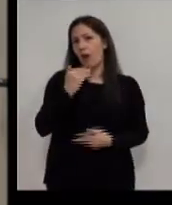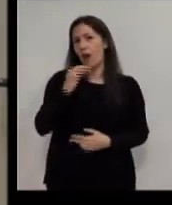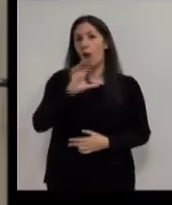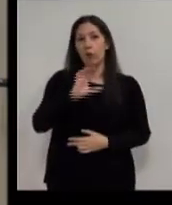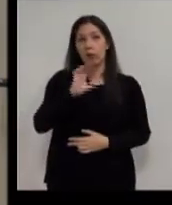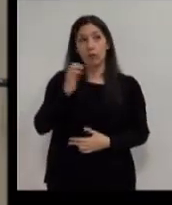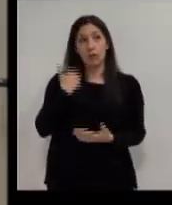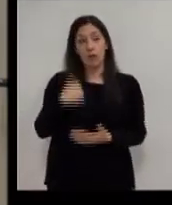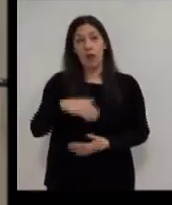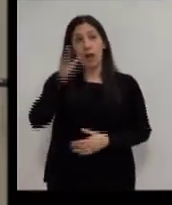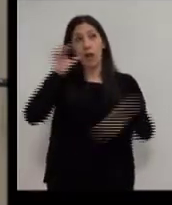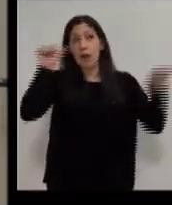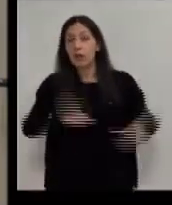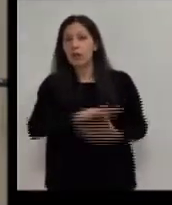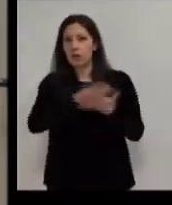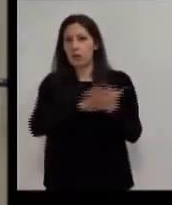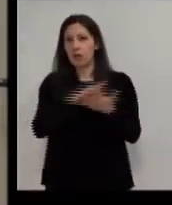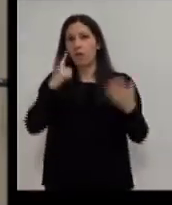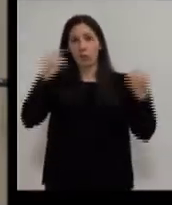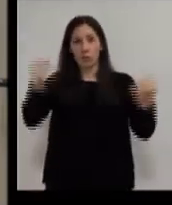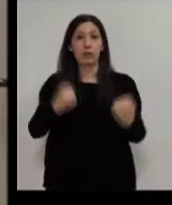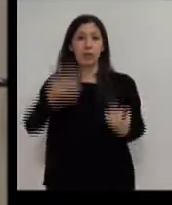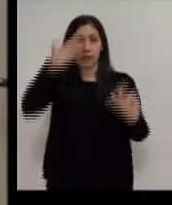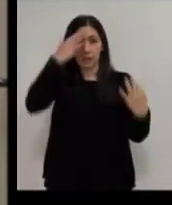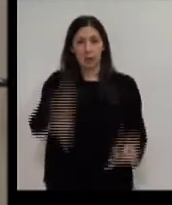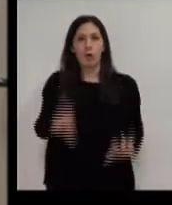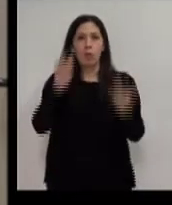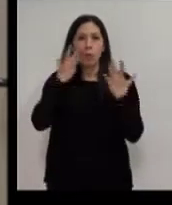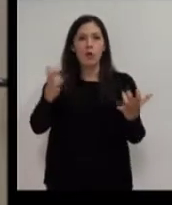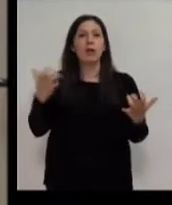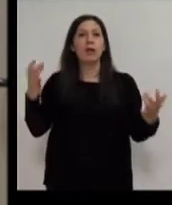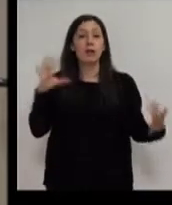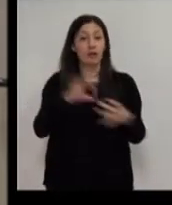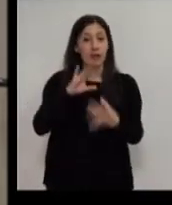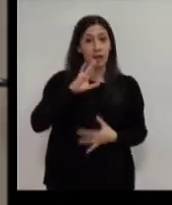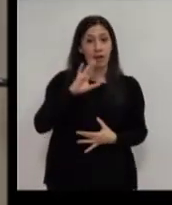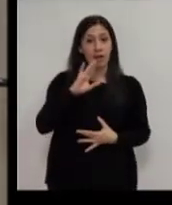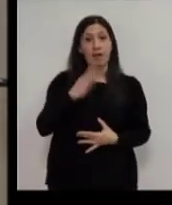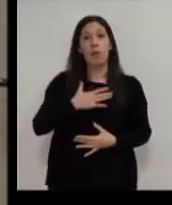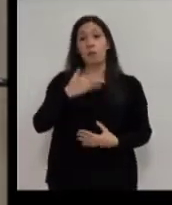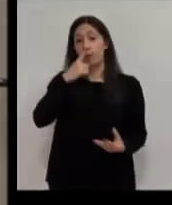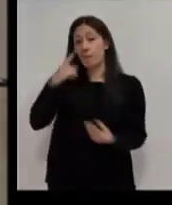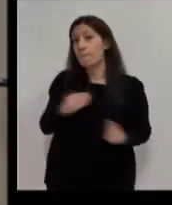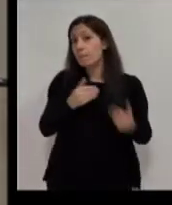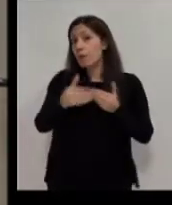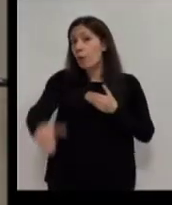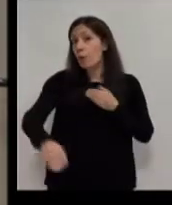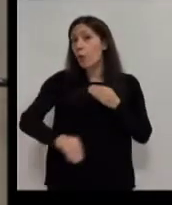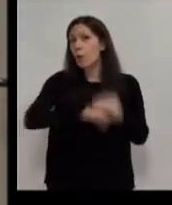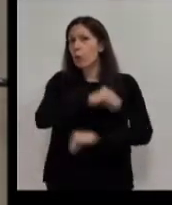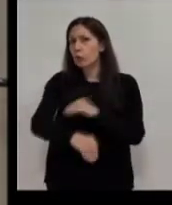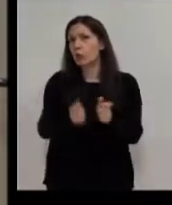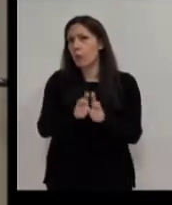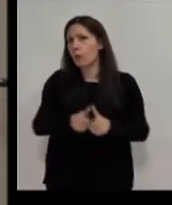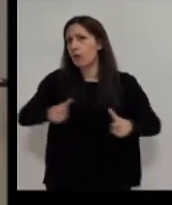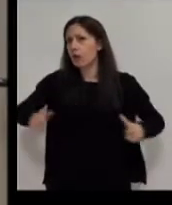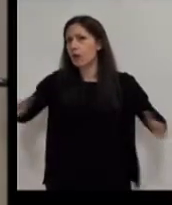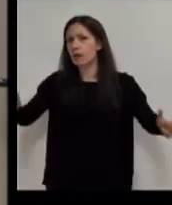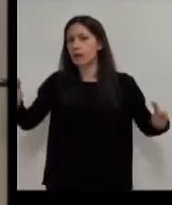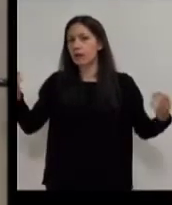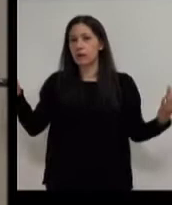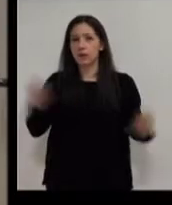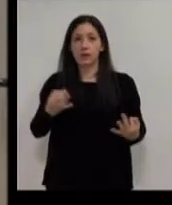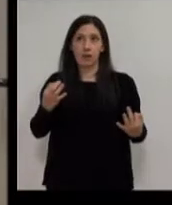otra cosa curiosa que yo he oído hablar a bastantes expertos es que, yo creo que también es evidente y sigue la misma línea, que yo creo que se prevé mucha más